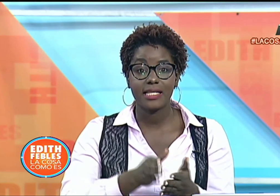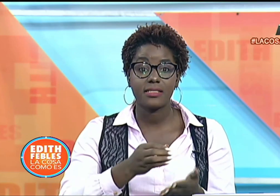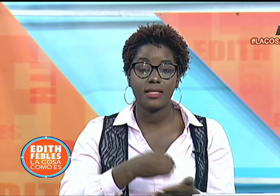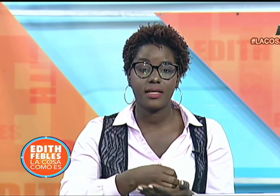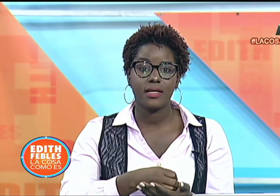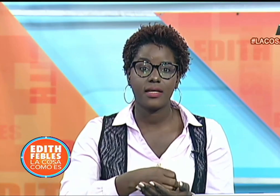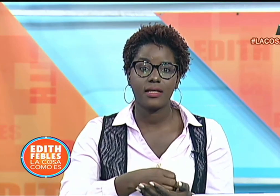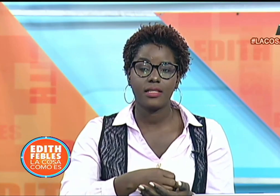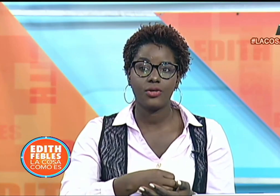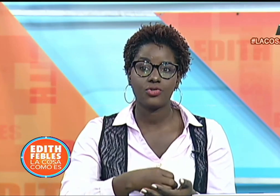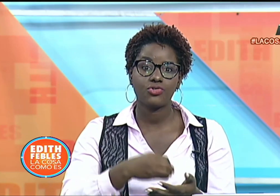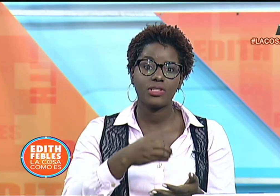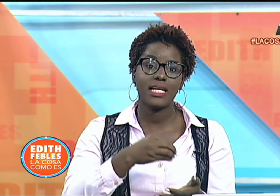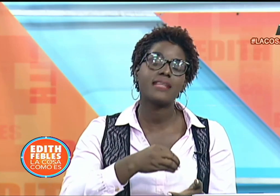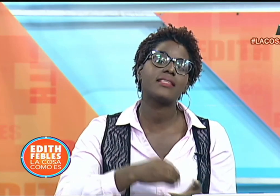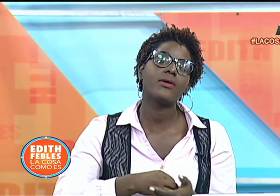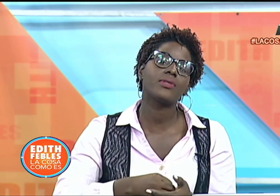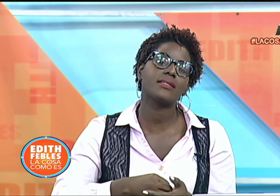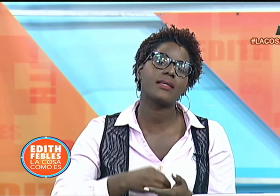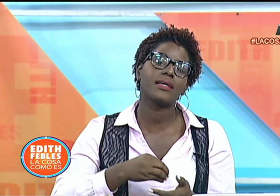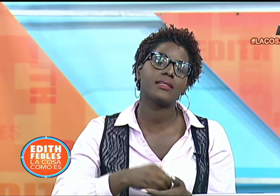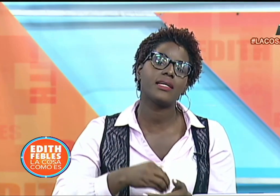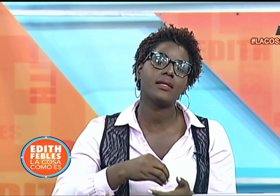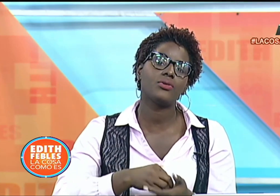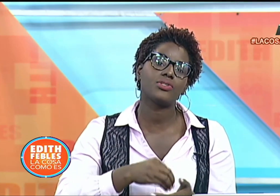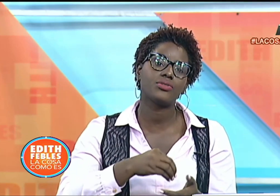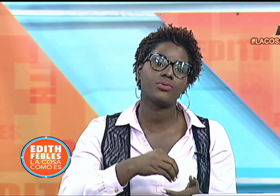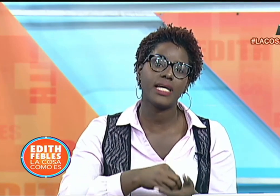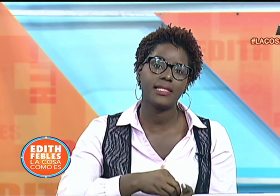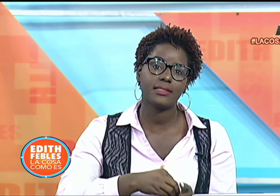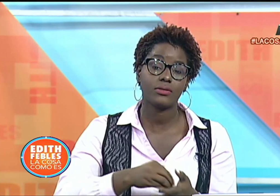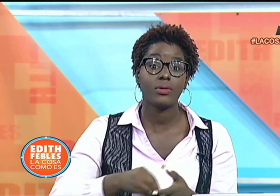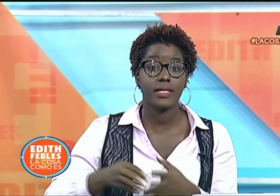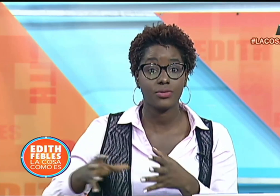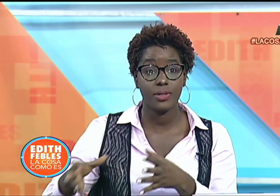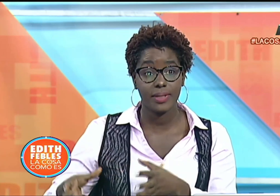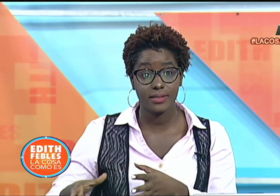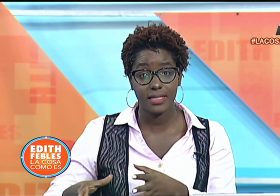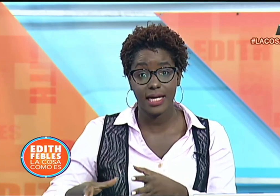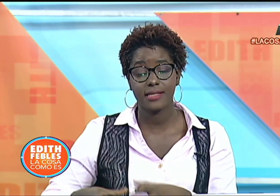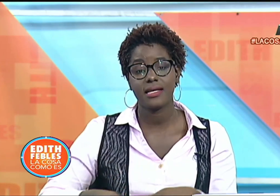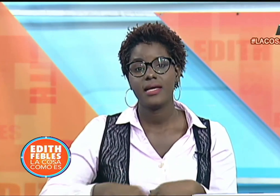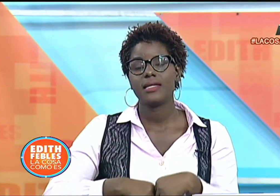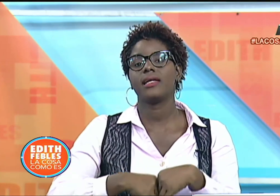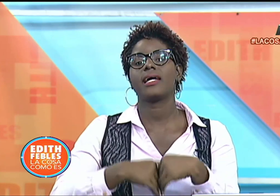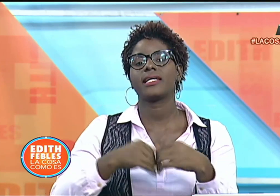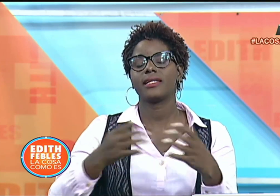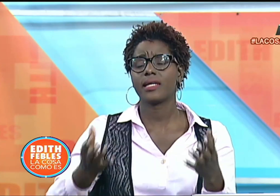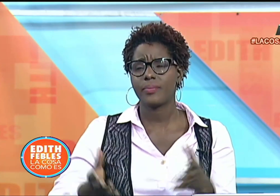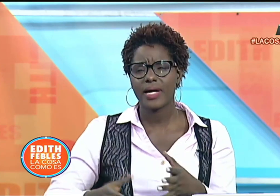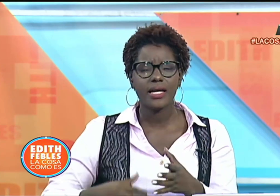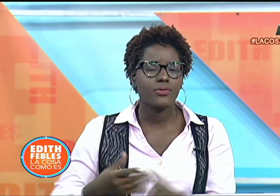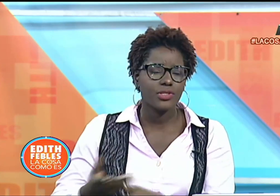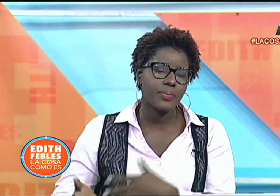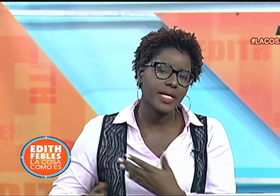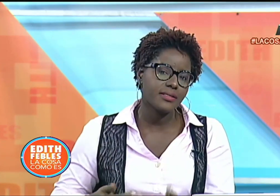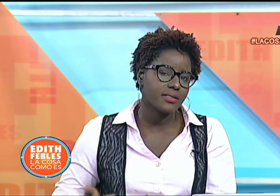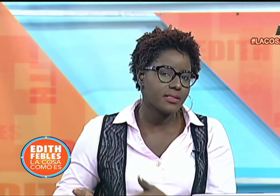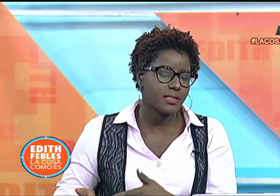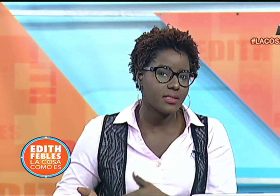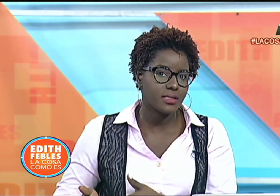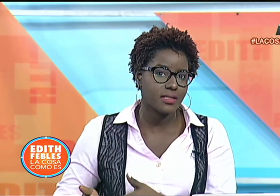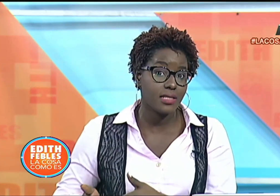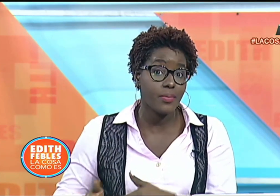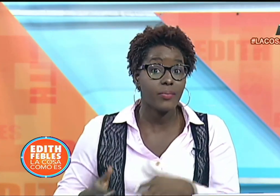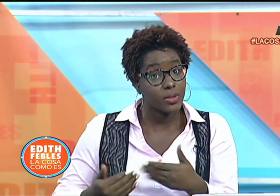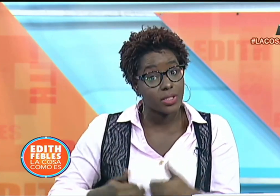de las deudas que adquieren los estudiantes con las universidades, y es la que tienen que pagar. En nuestro país existe